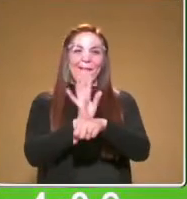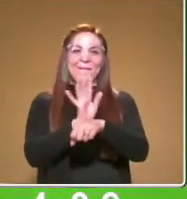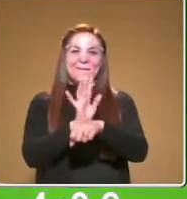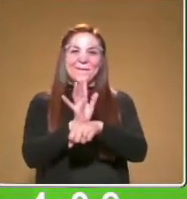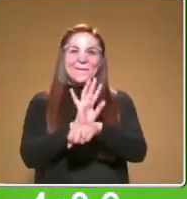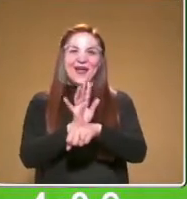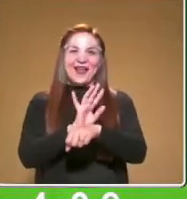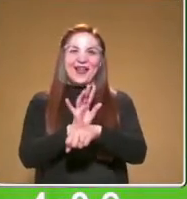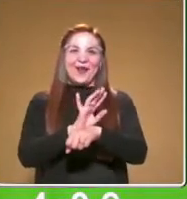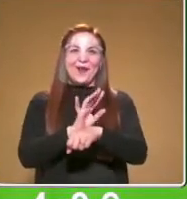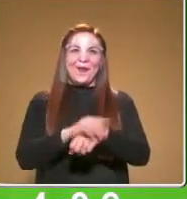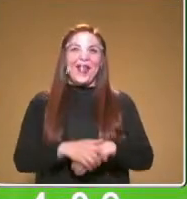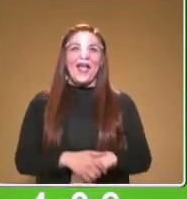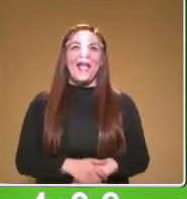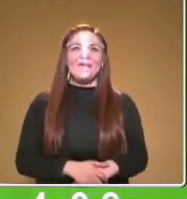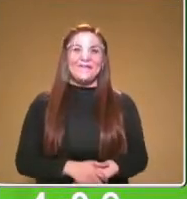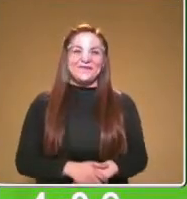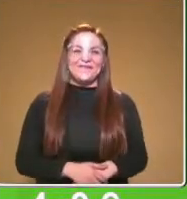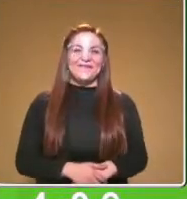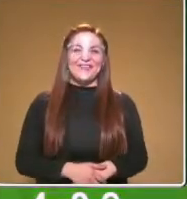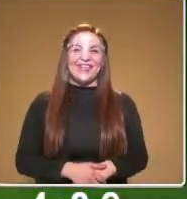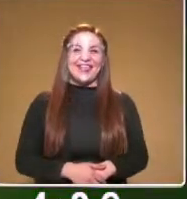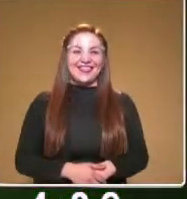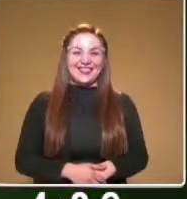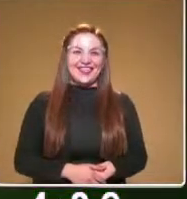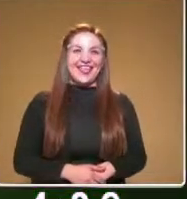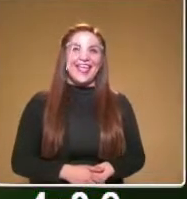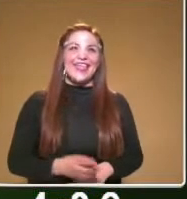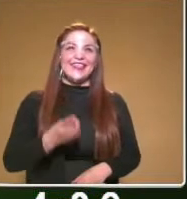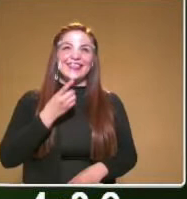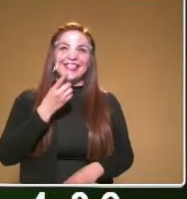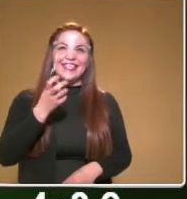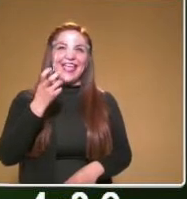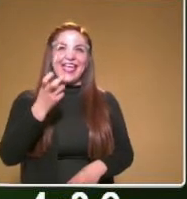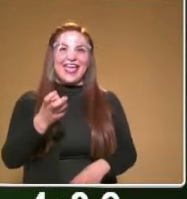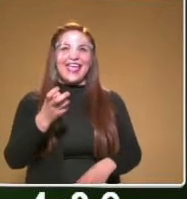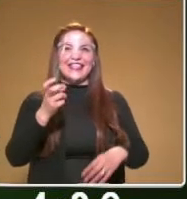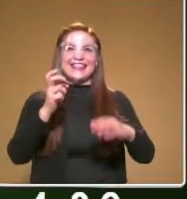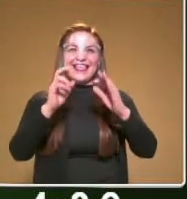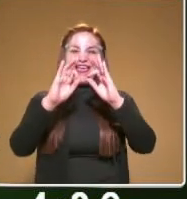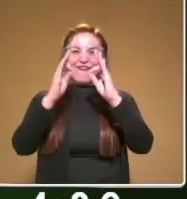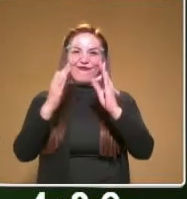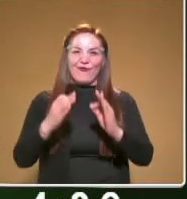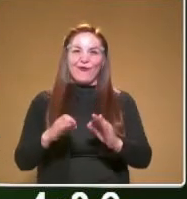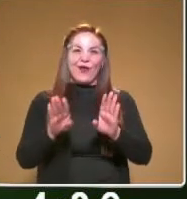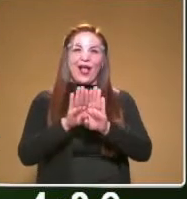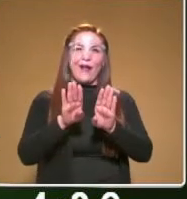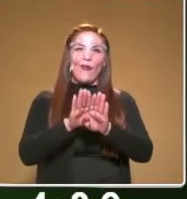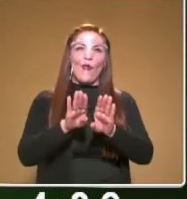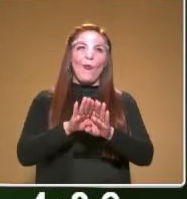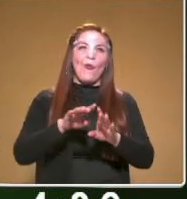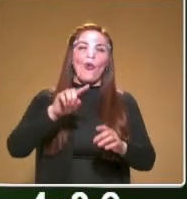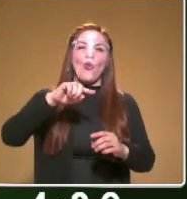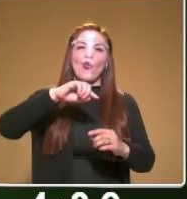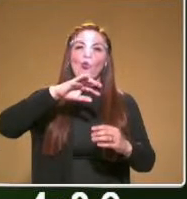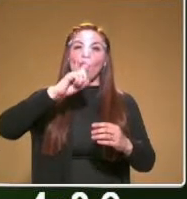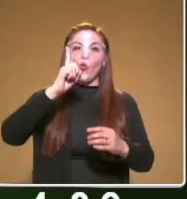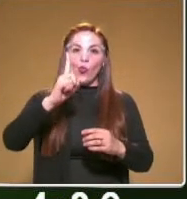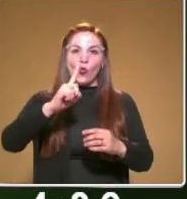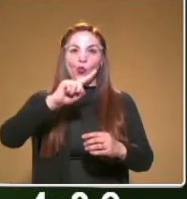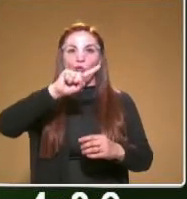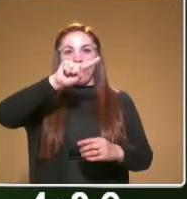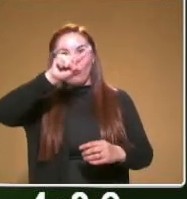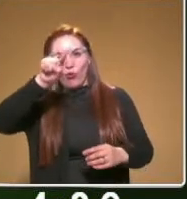que acaba de salir. Está muy buena, ¿verdad? Dice, ¿qué posición tendría la figura si da un giro completo? Opción